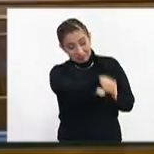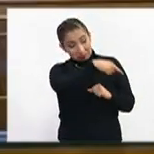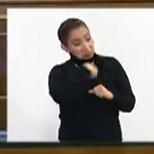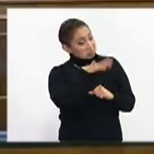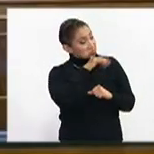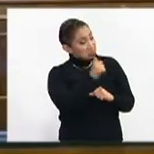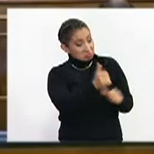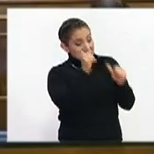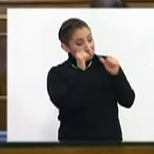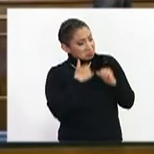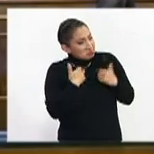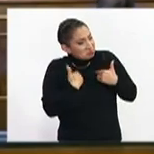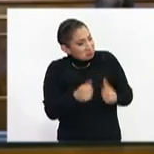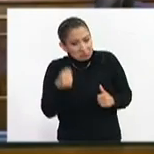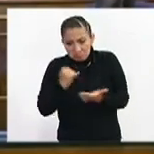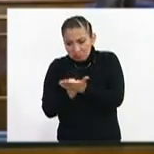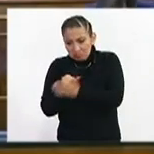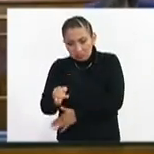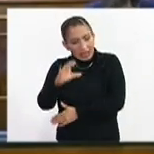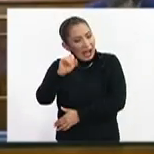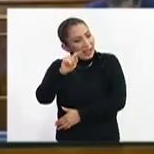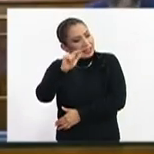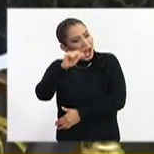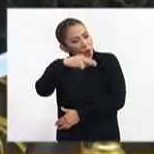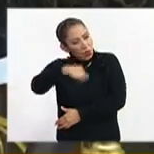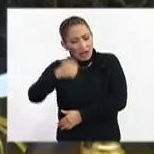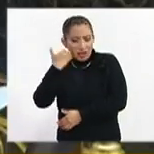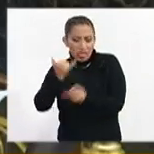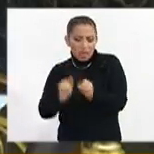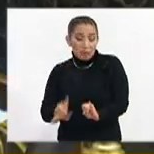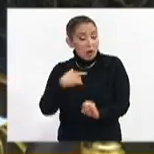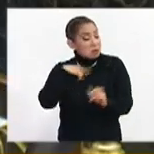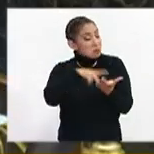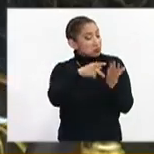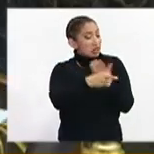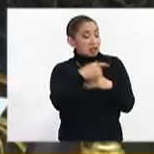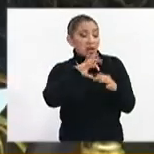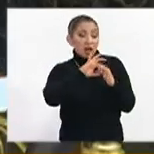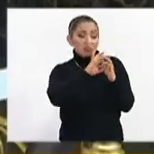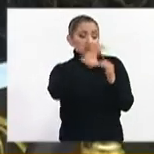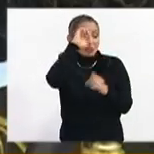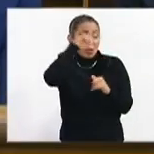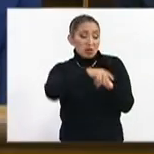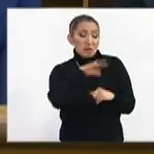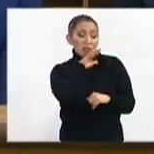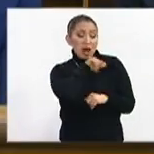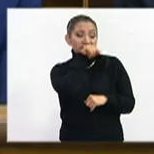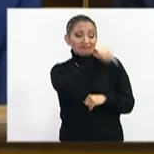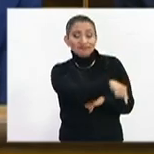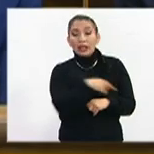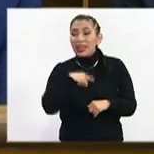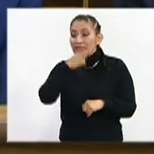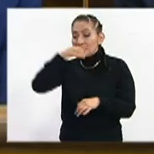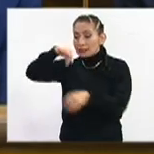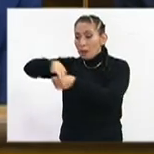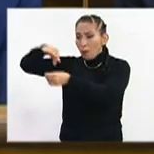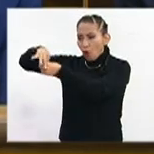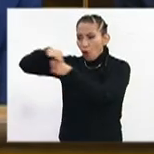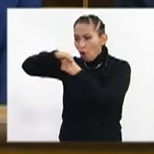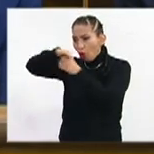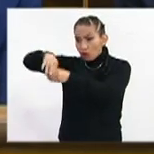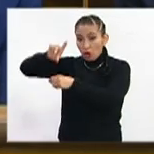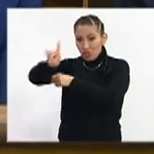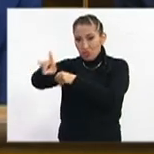no puede entender la determinación de Cataluña, entonces el proyecto europeo está en malas manos. Destacó que la votación de